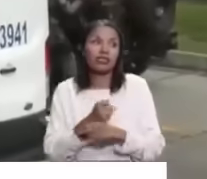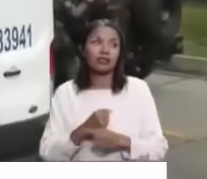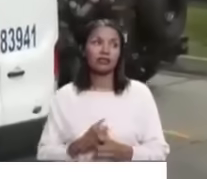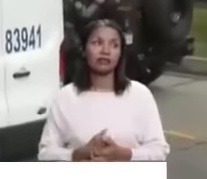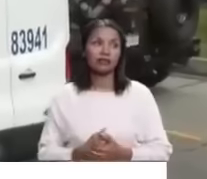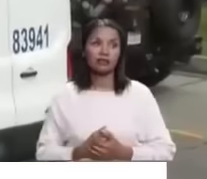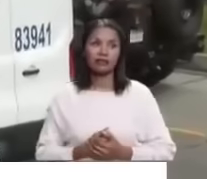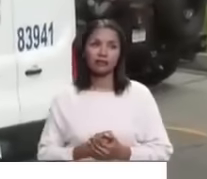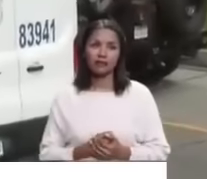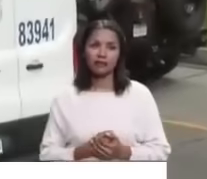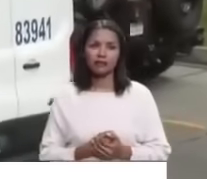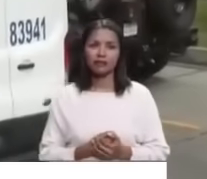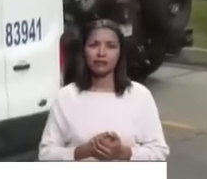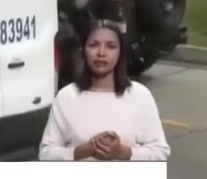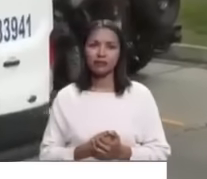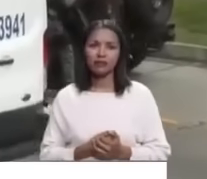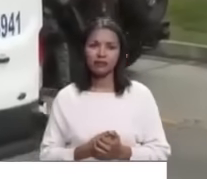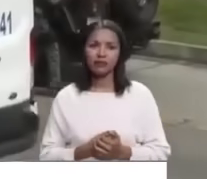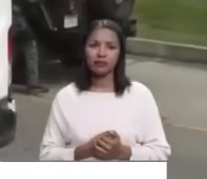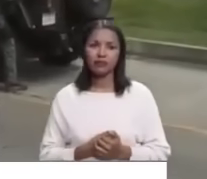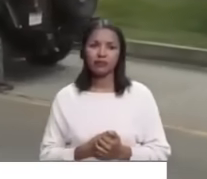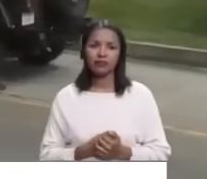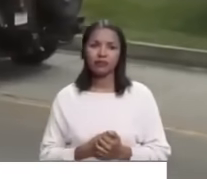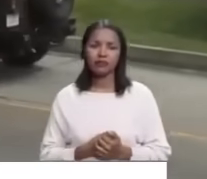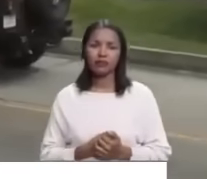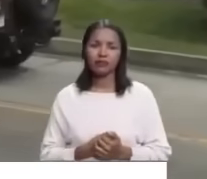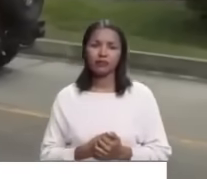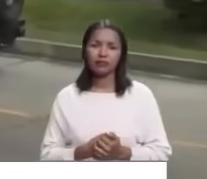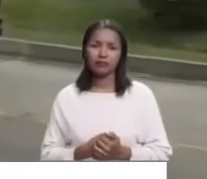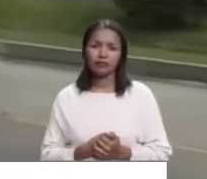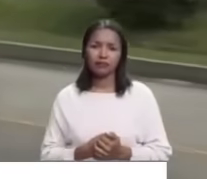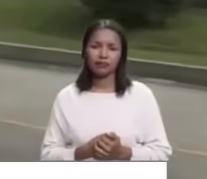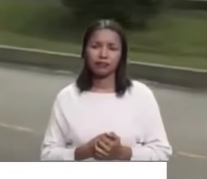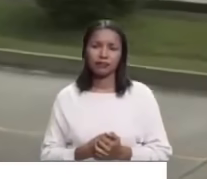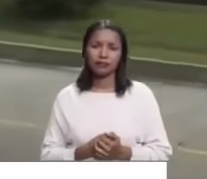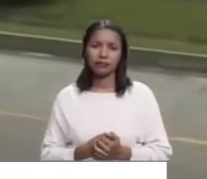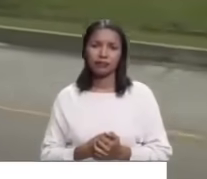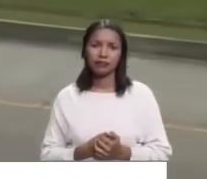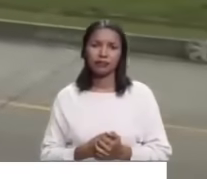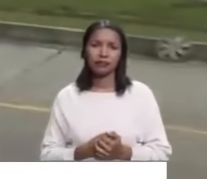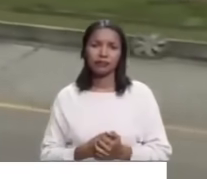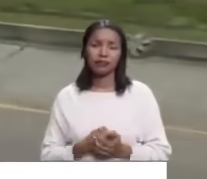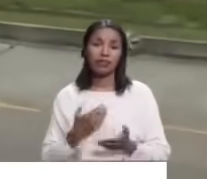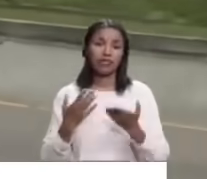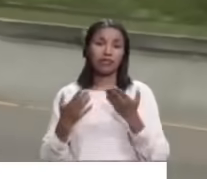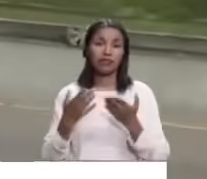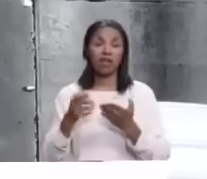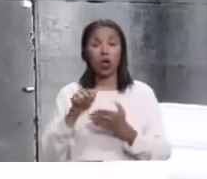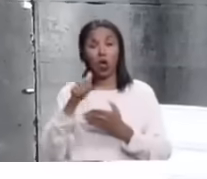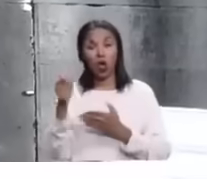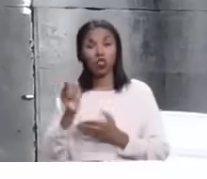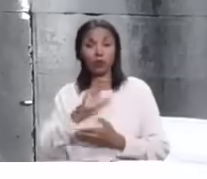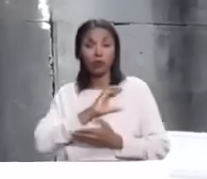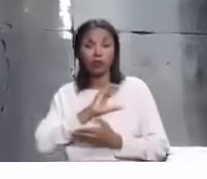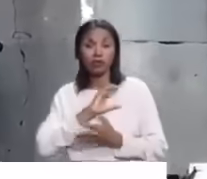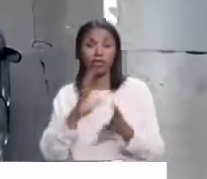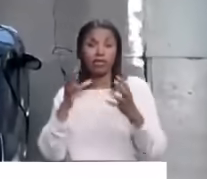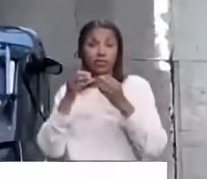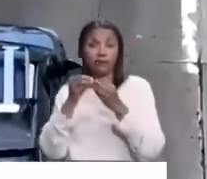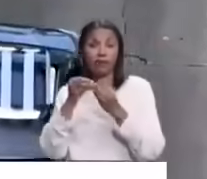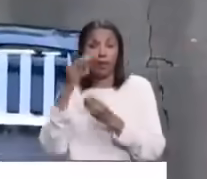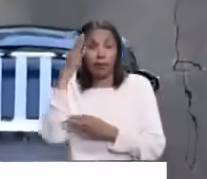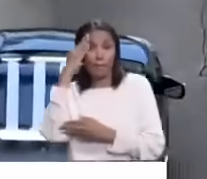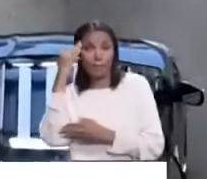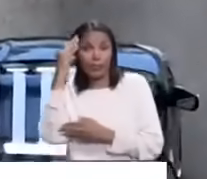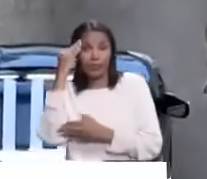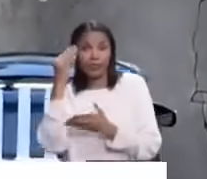o para complementar a los otros oficiales que se encuentran aquí para hacerse cargo y realmente darle fin a